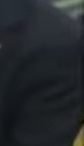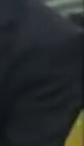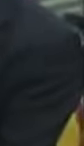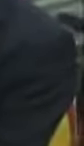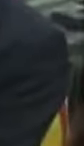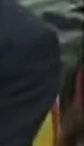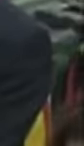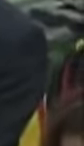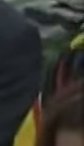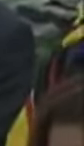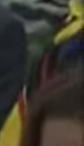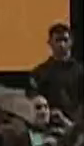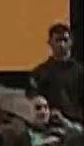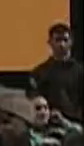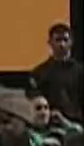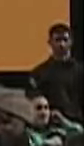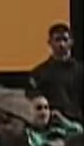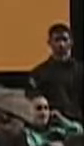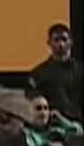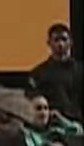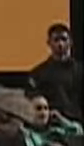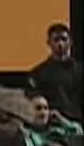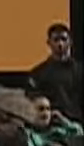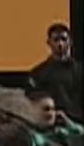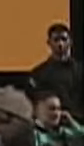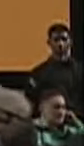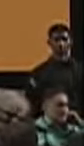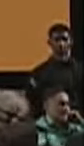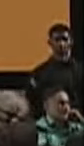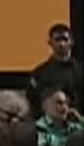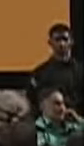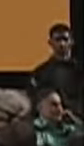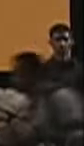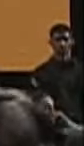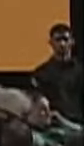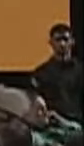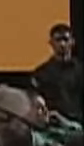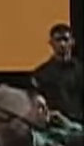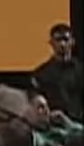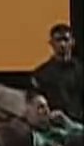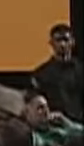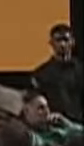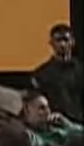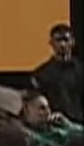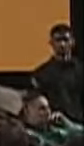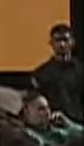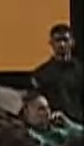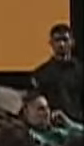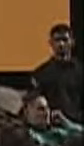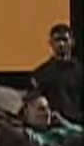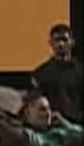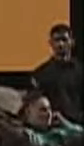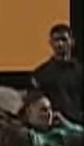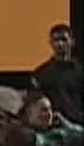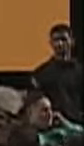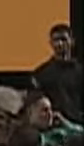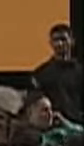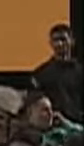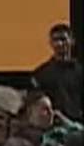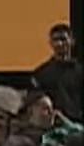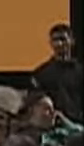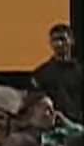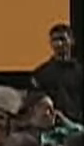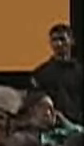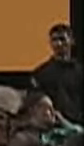Miranda, donde el día de hoy se inicia este gran Congreso Mundial contra el Fascismo que reúne a líderes políticos de toda nuestra